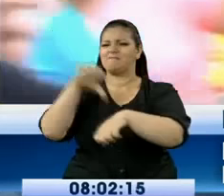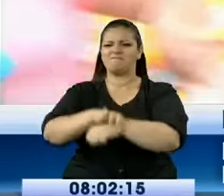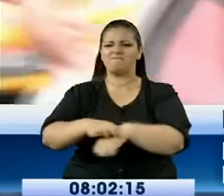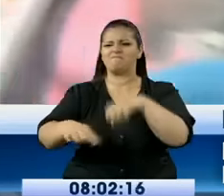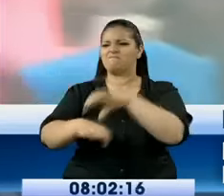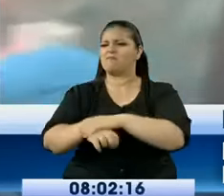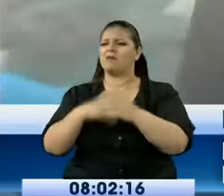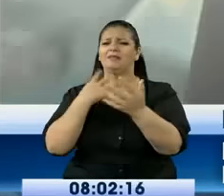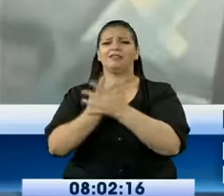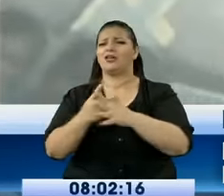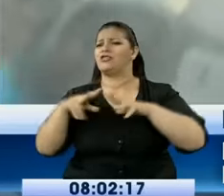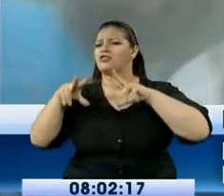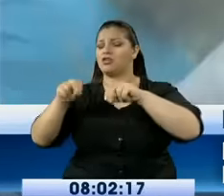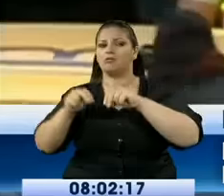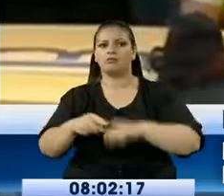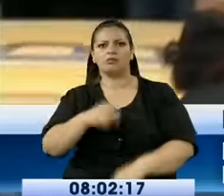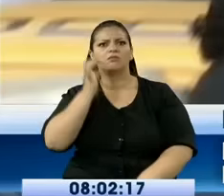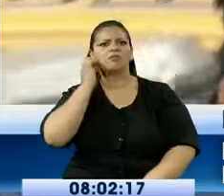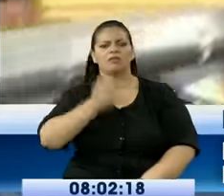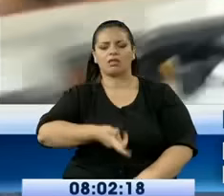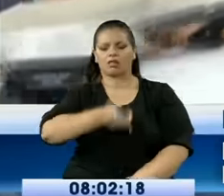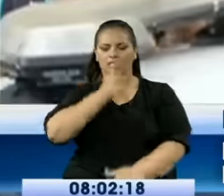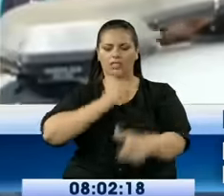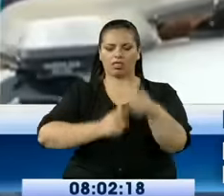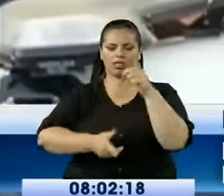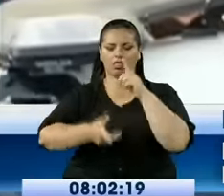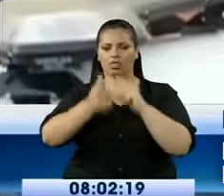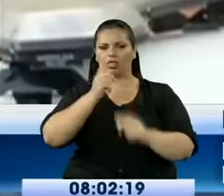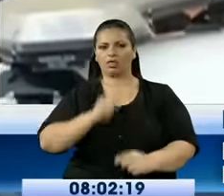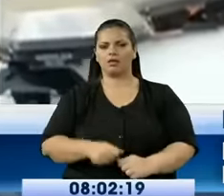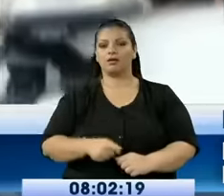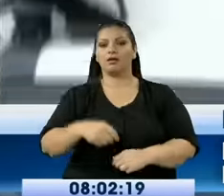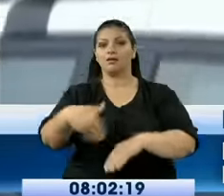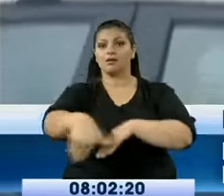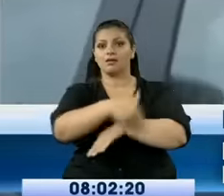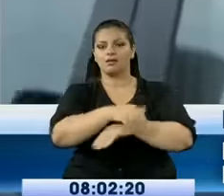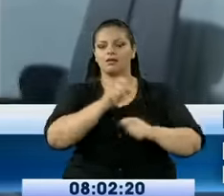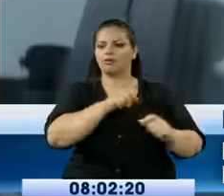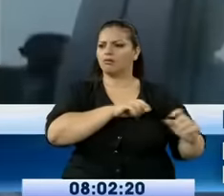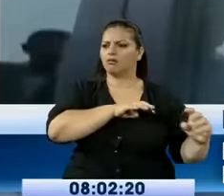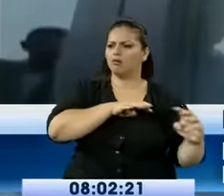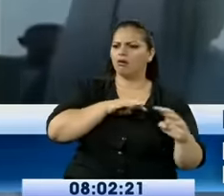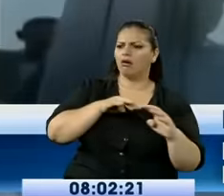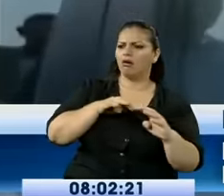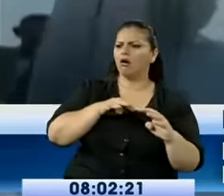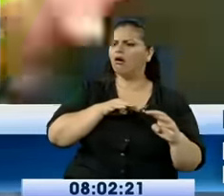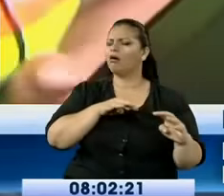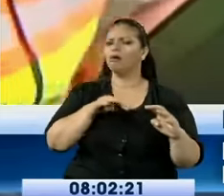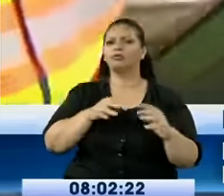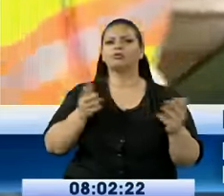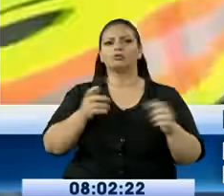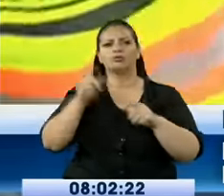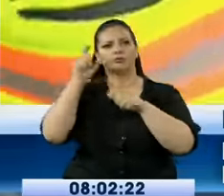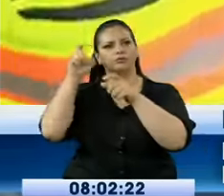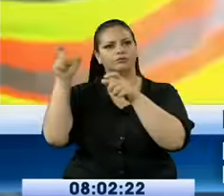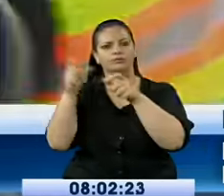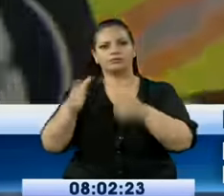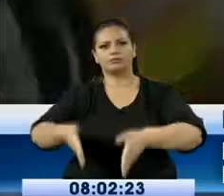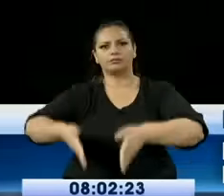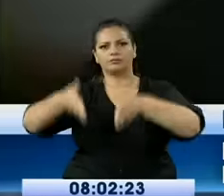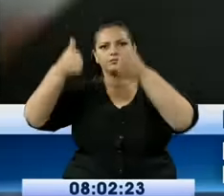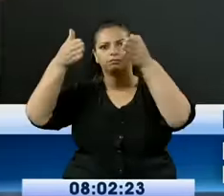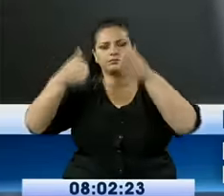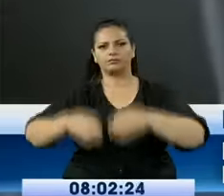encontraba en estado de embriaguez y llamó la atención de los transeúntes en los exteriores de la Fiscalía de Flagrancia. Señorita, trate de calmar. ¡Oye,